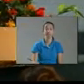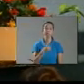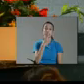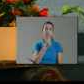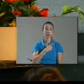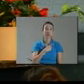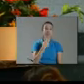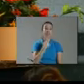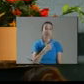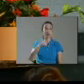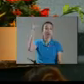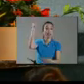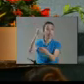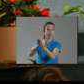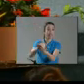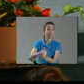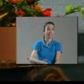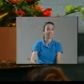¿verdad?